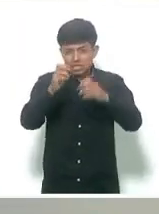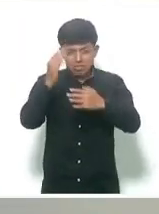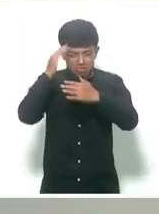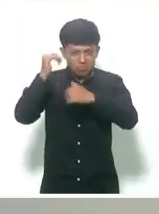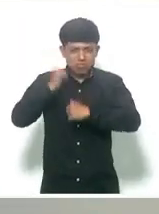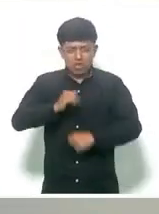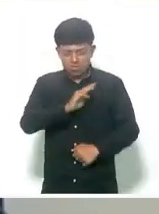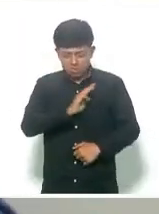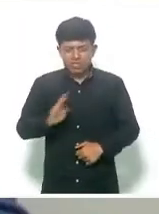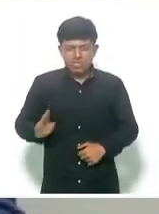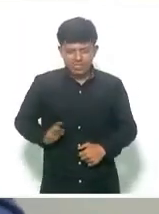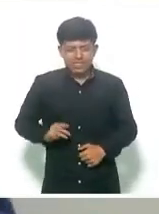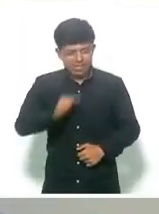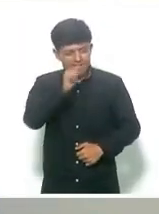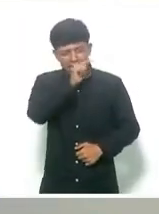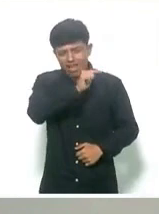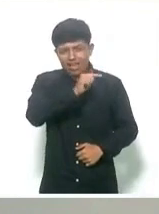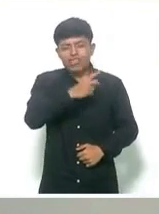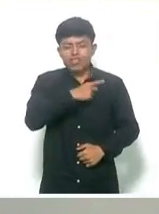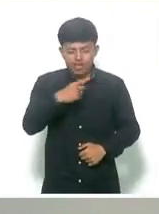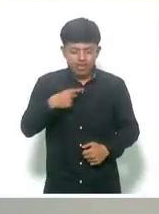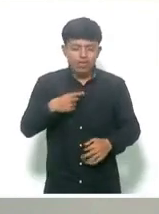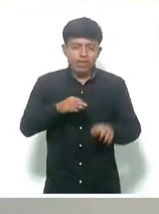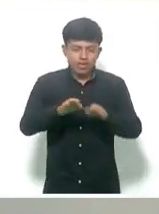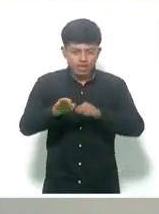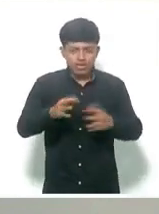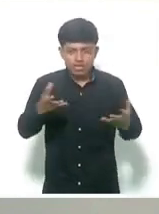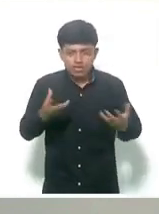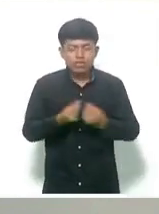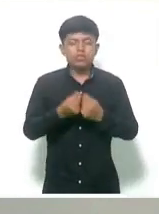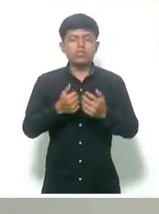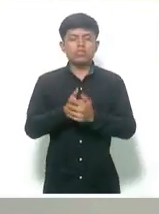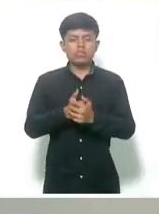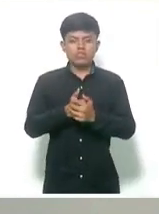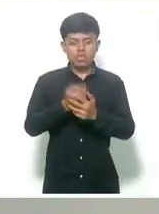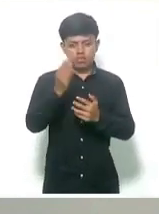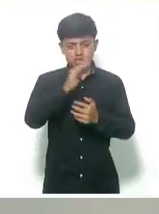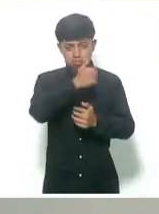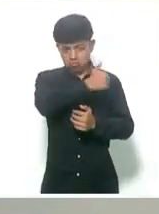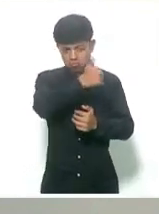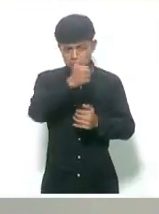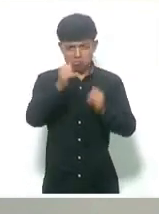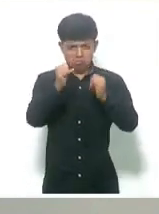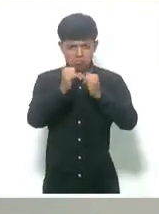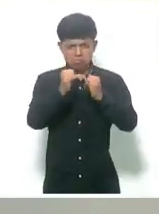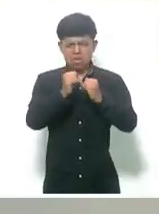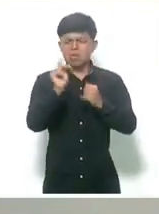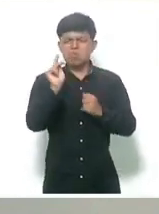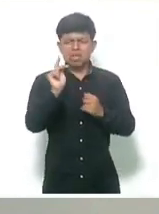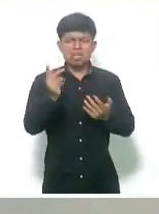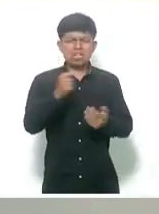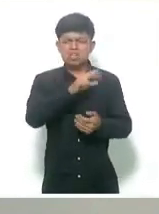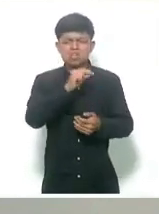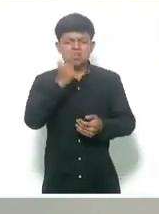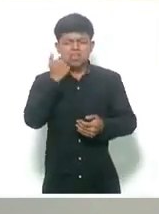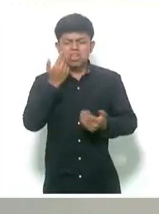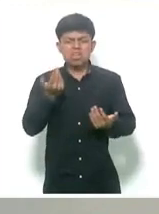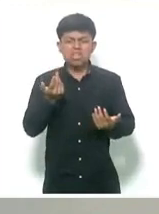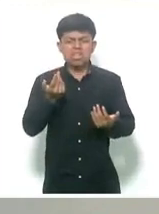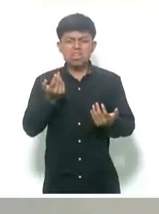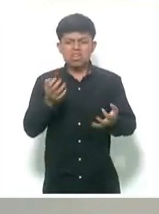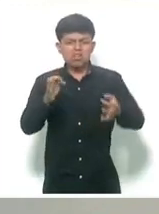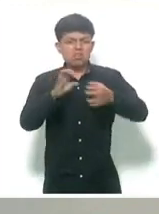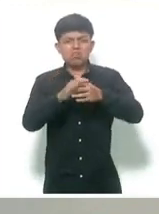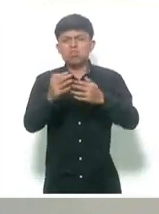municipales por ejemplo no e incluso aquellas o todas aquellas otras instituciones que pareciera ser que no tiene que ver con un